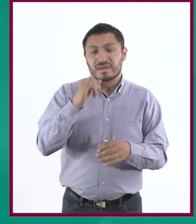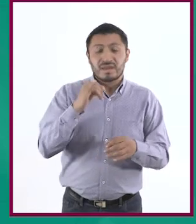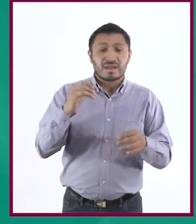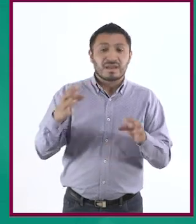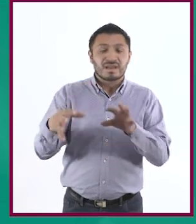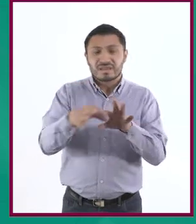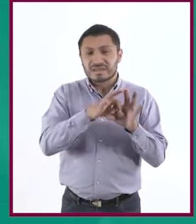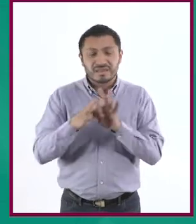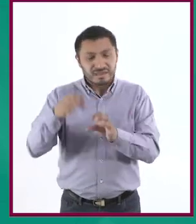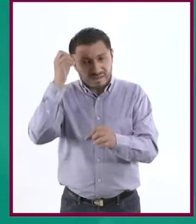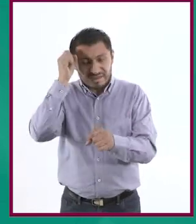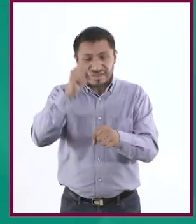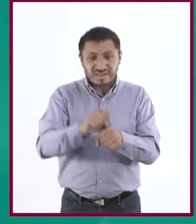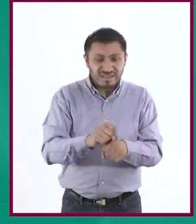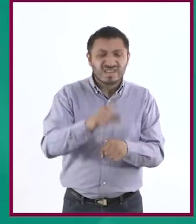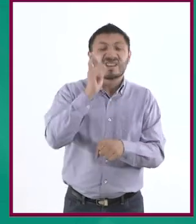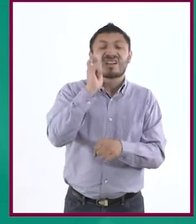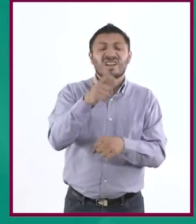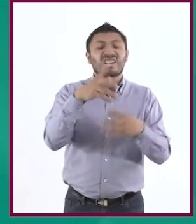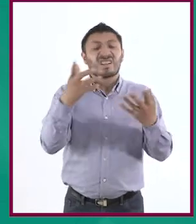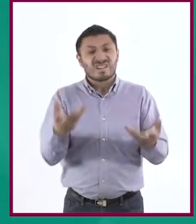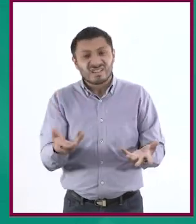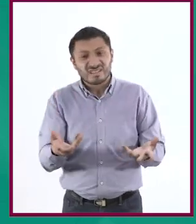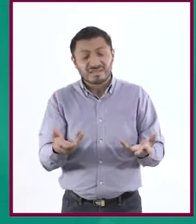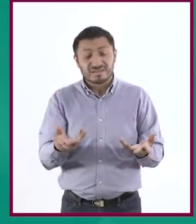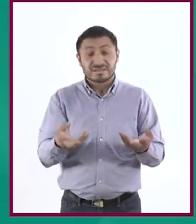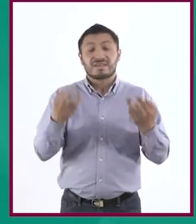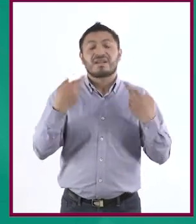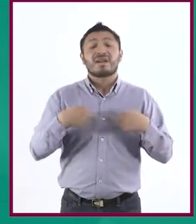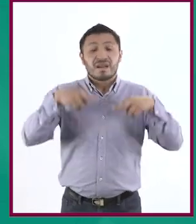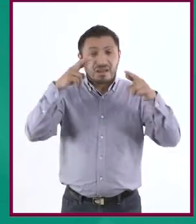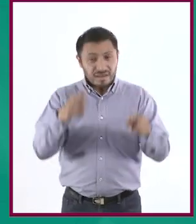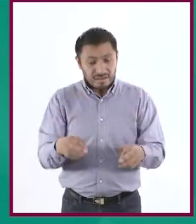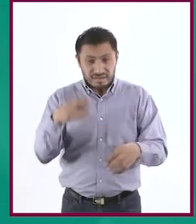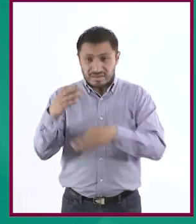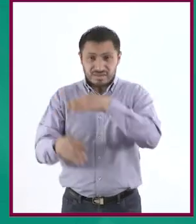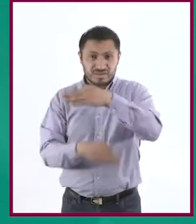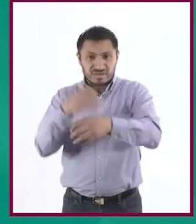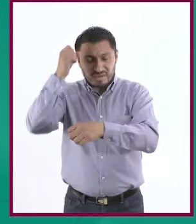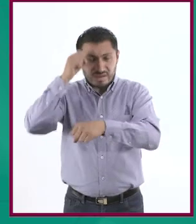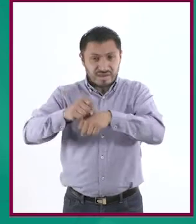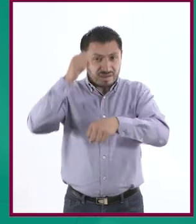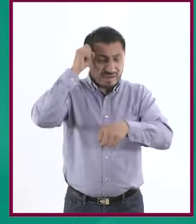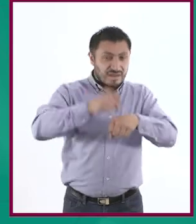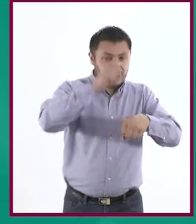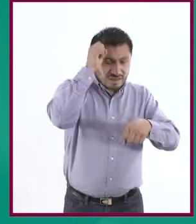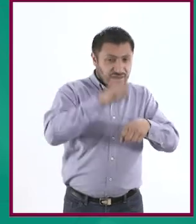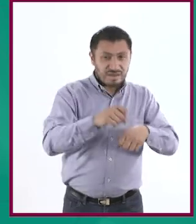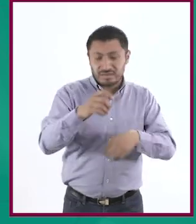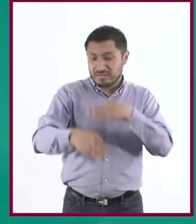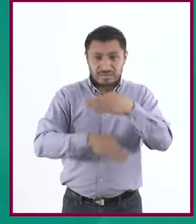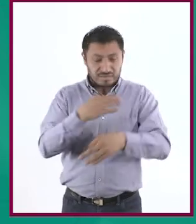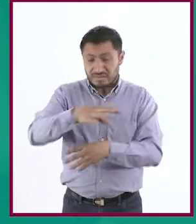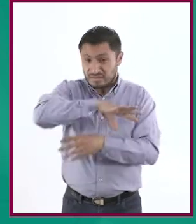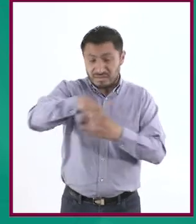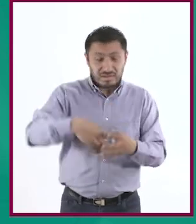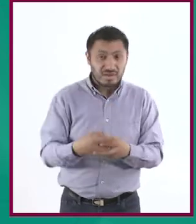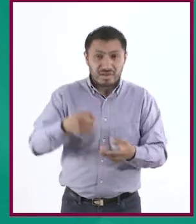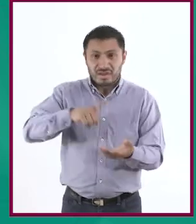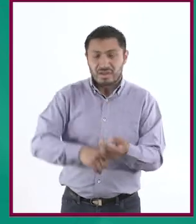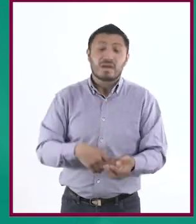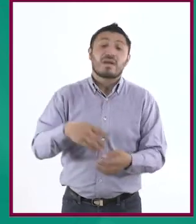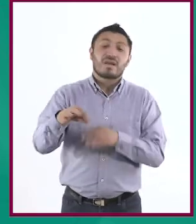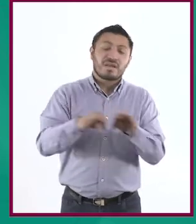intersecretarial, o sea, tiene representación de todas las secretarías de Estado prácticamente, o sea, está la